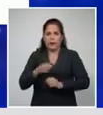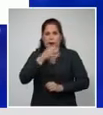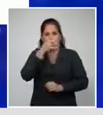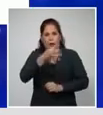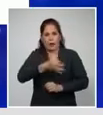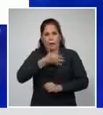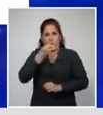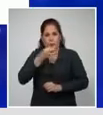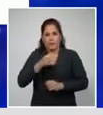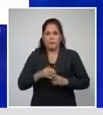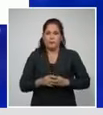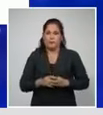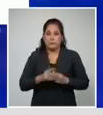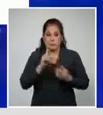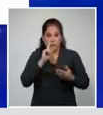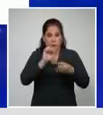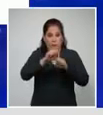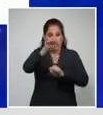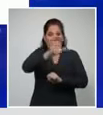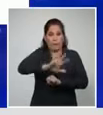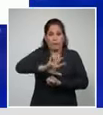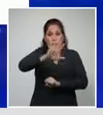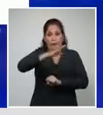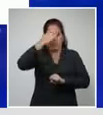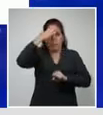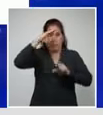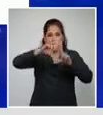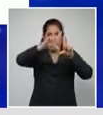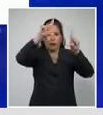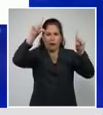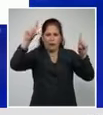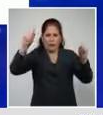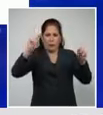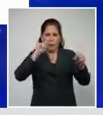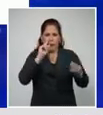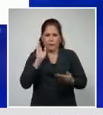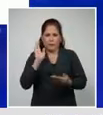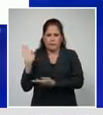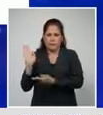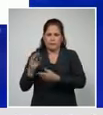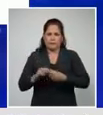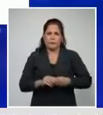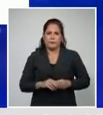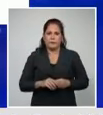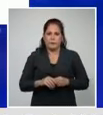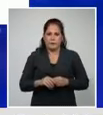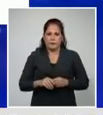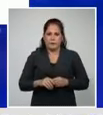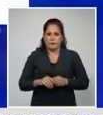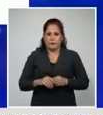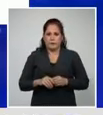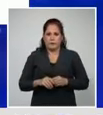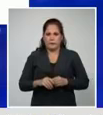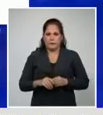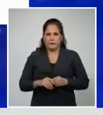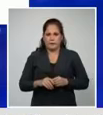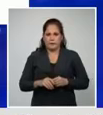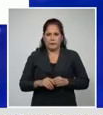se corresponden con las provincias que tienen una mayor transmisión. En